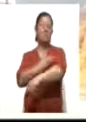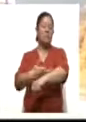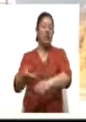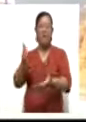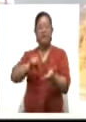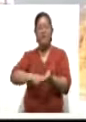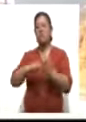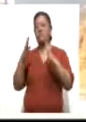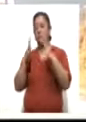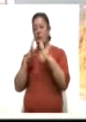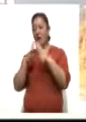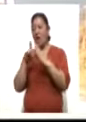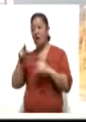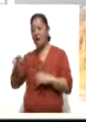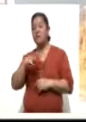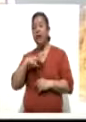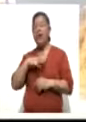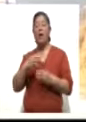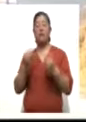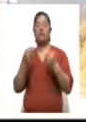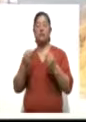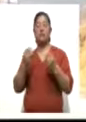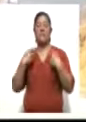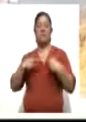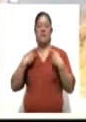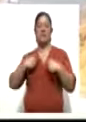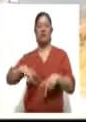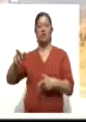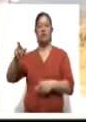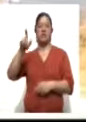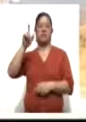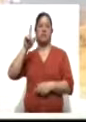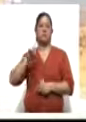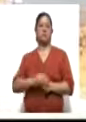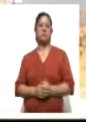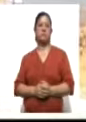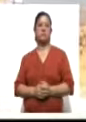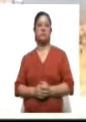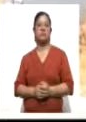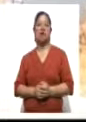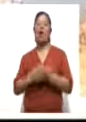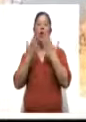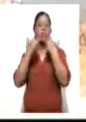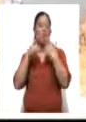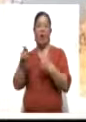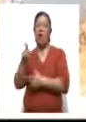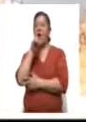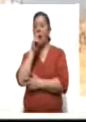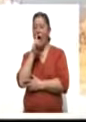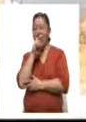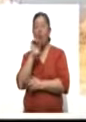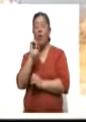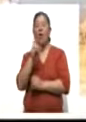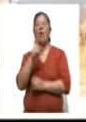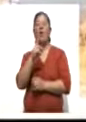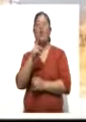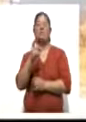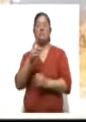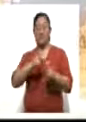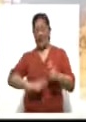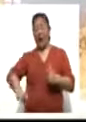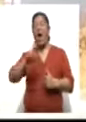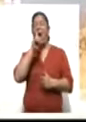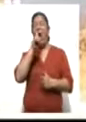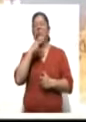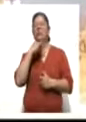casa, viven varias jefas de familia, no cuentan con servicios como agua, drenaje, cosas aquellas